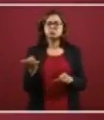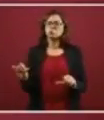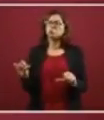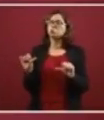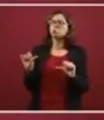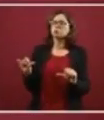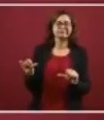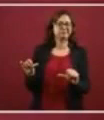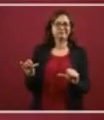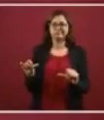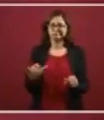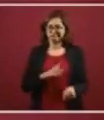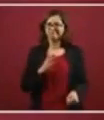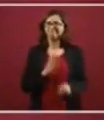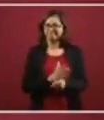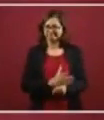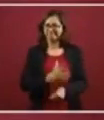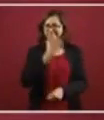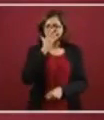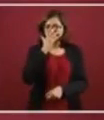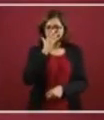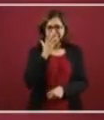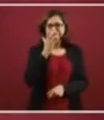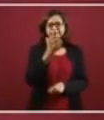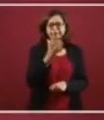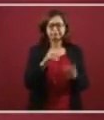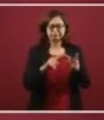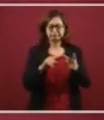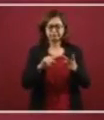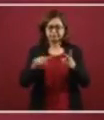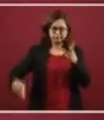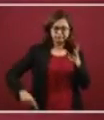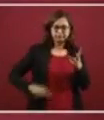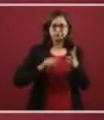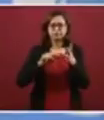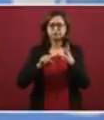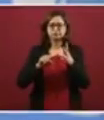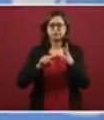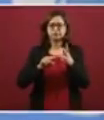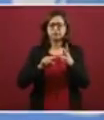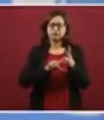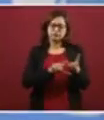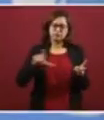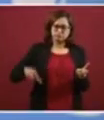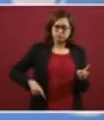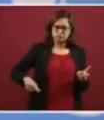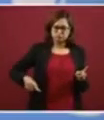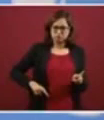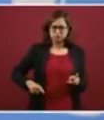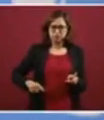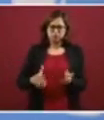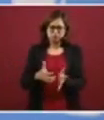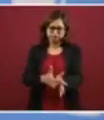y le sumamos a ser un gobierno austero